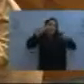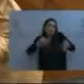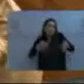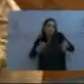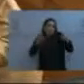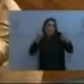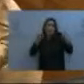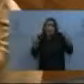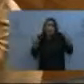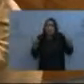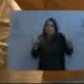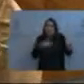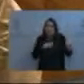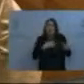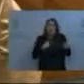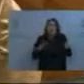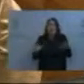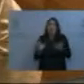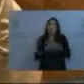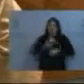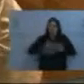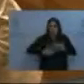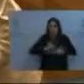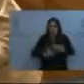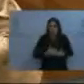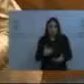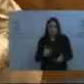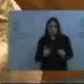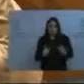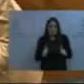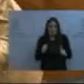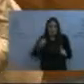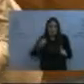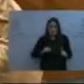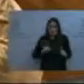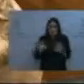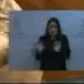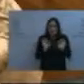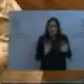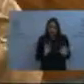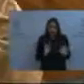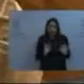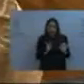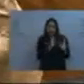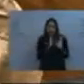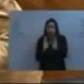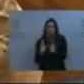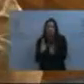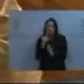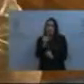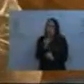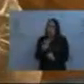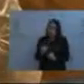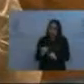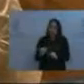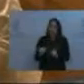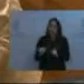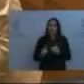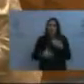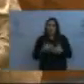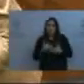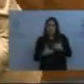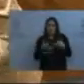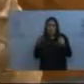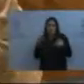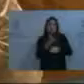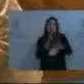sí decirle que está todo preparado, todo listo, todo en orden, hay presupuesto y el Consejo